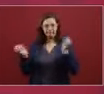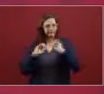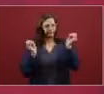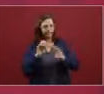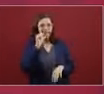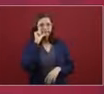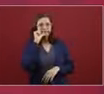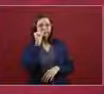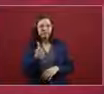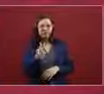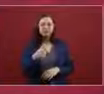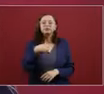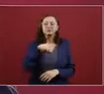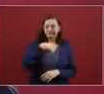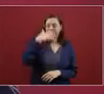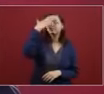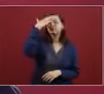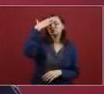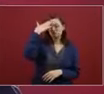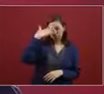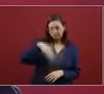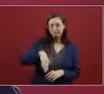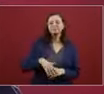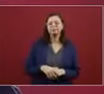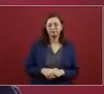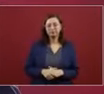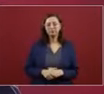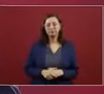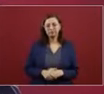y no va a significar